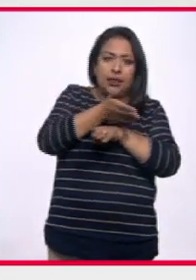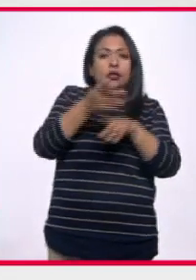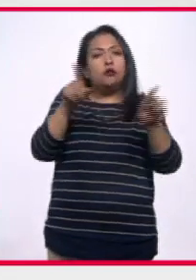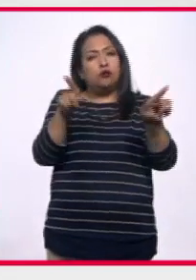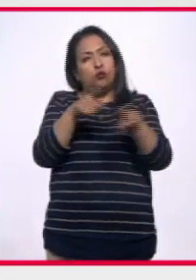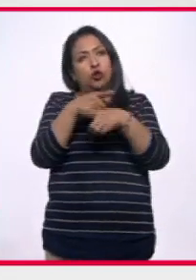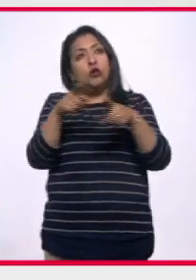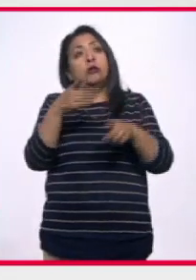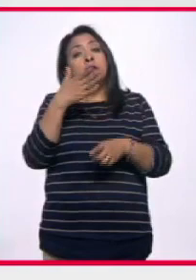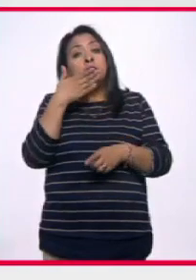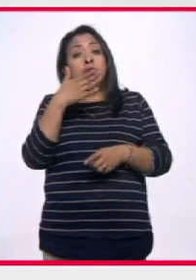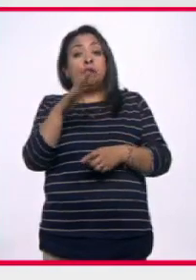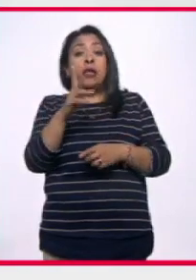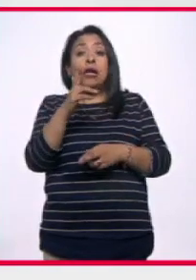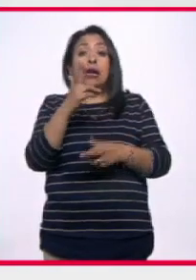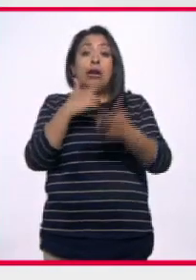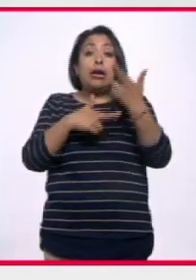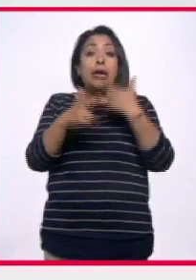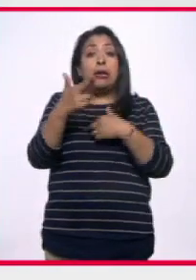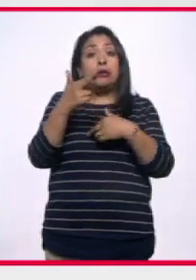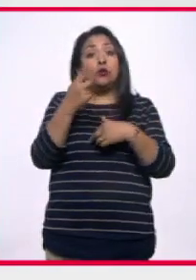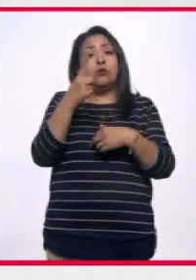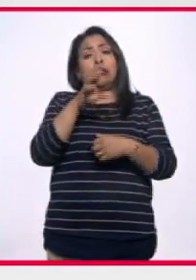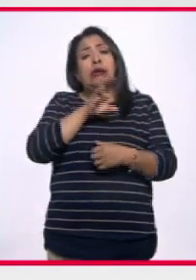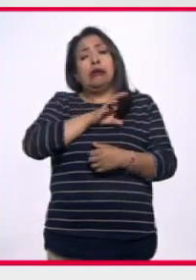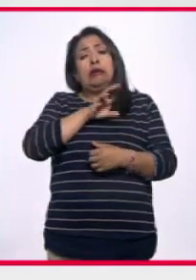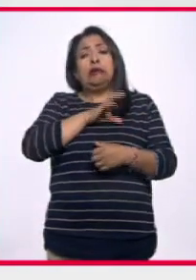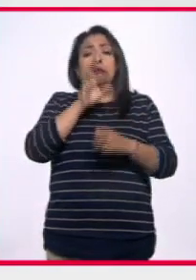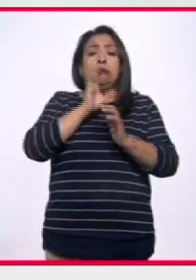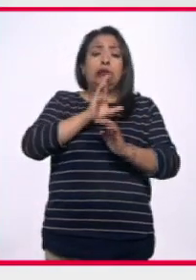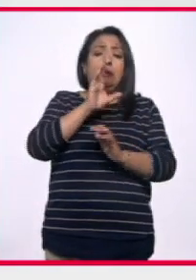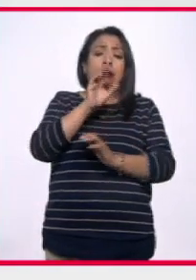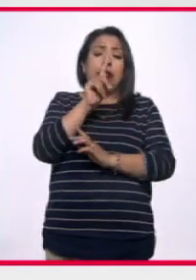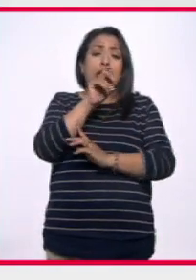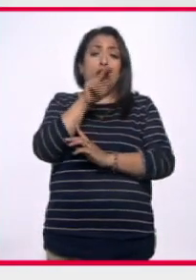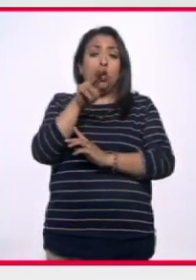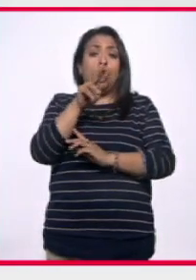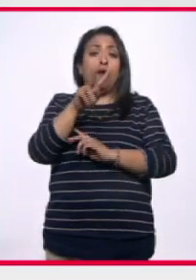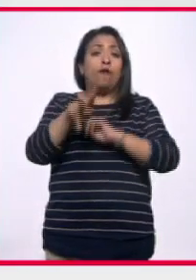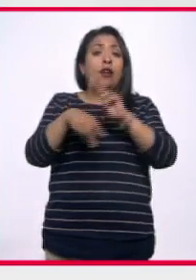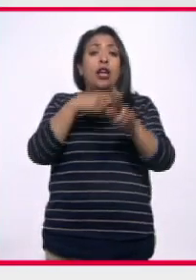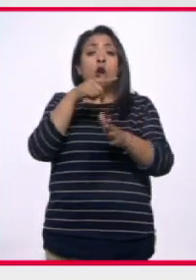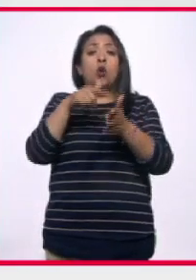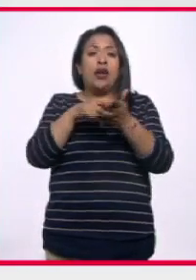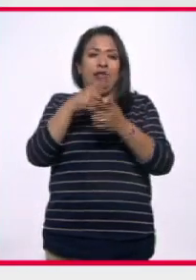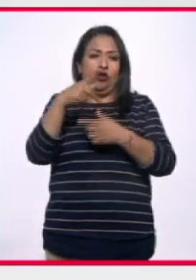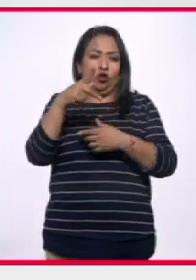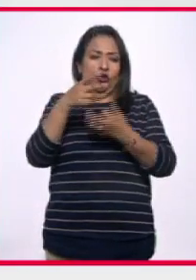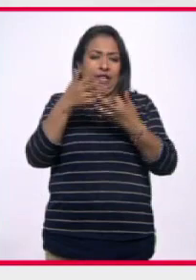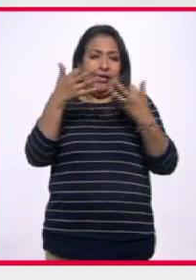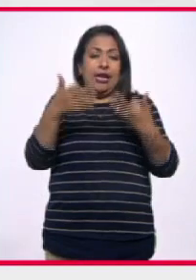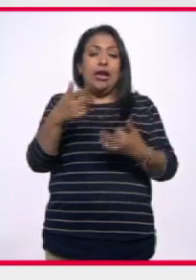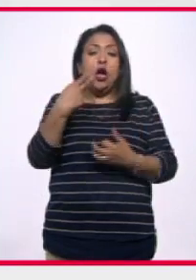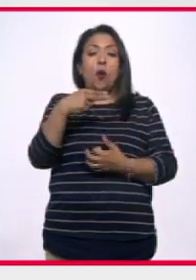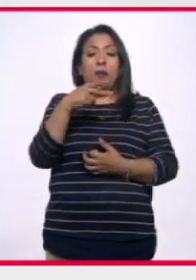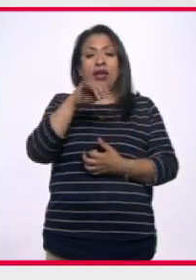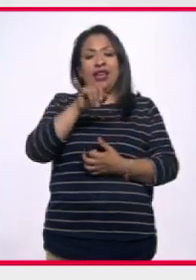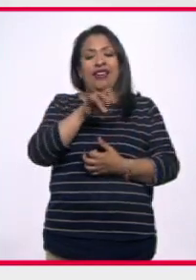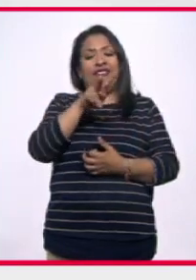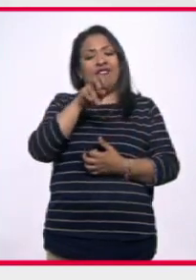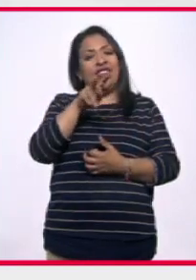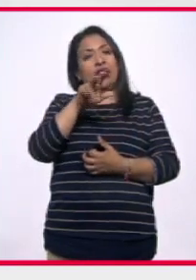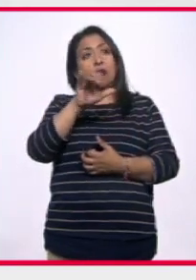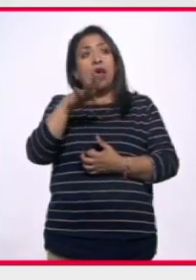con música y el regreso de uno de los más queridos tenores a su tierra me refiero a javier camarena a interpretar la obra que